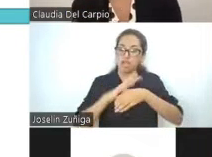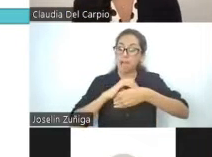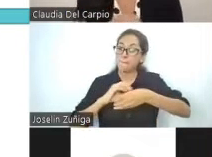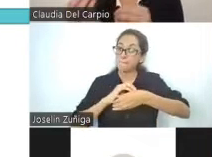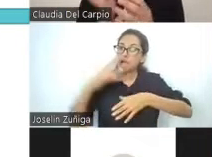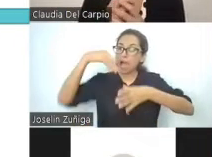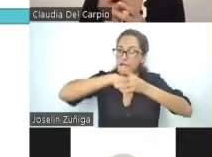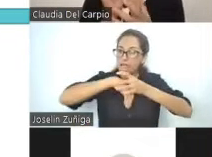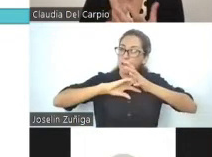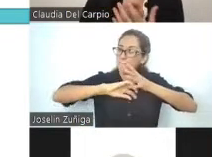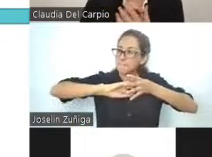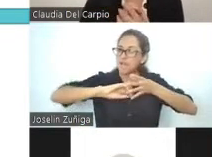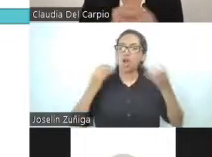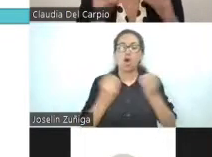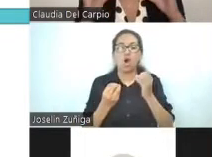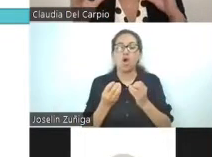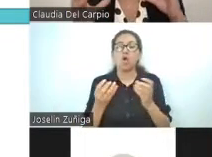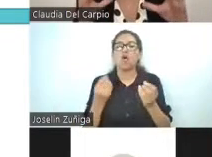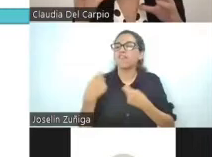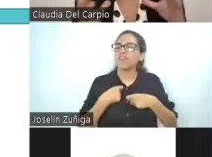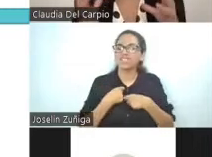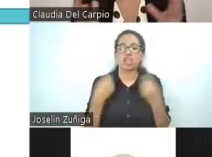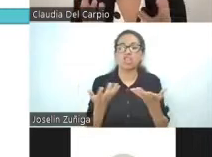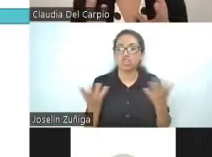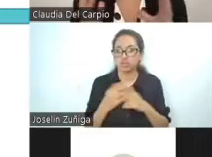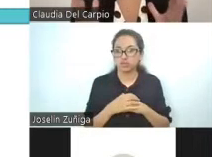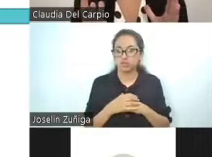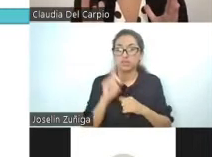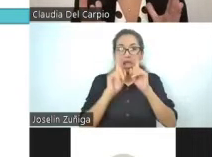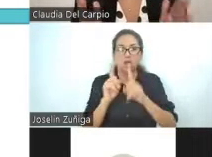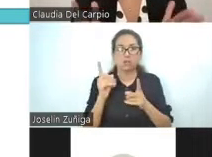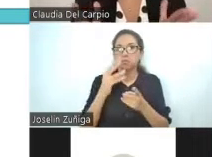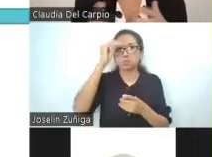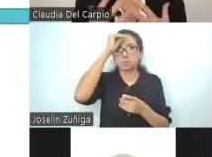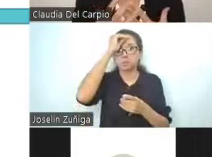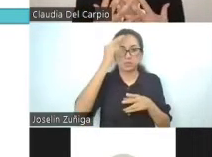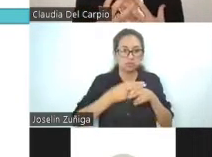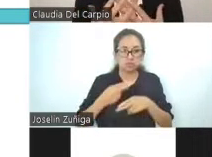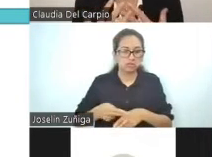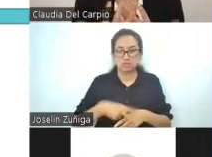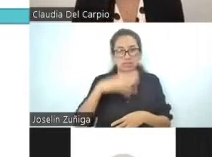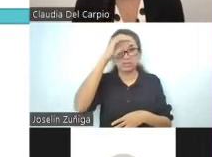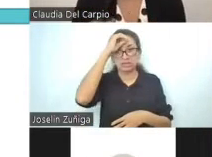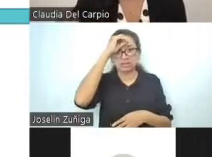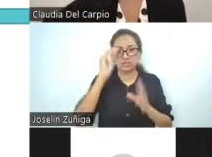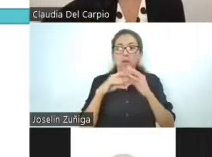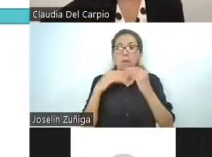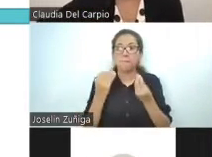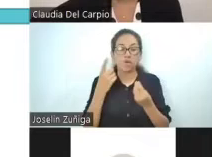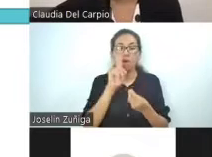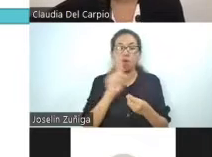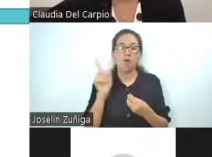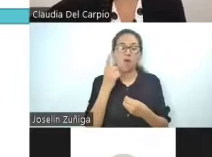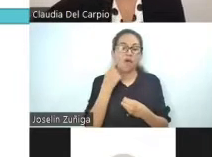externa, o si es en la vagina o interna, de pronto tampoco la identifican muy bien porque hay mucha desconexión con nuestra